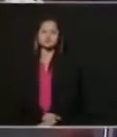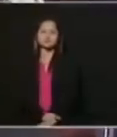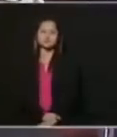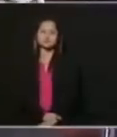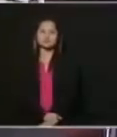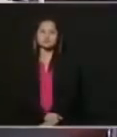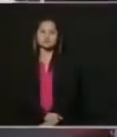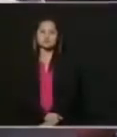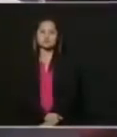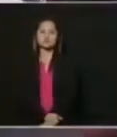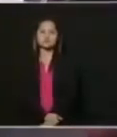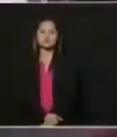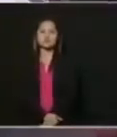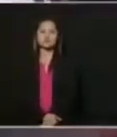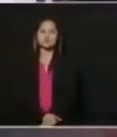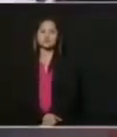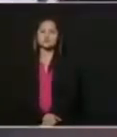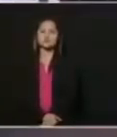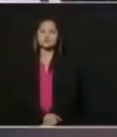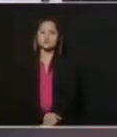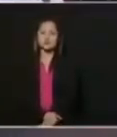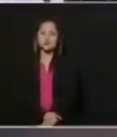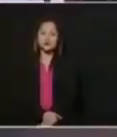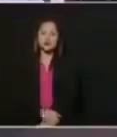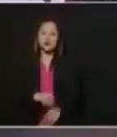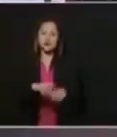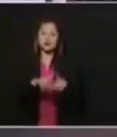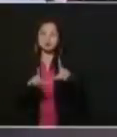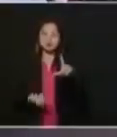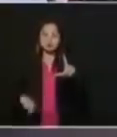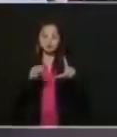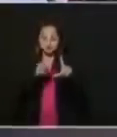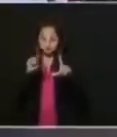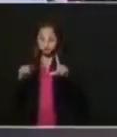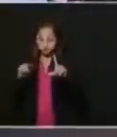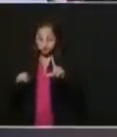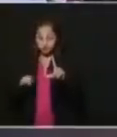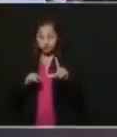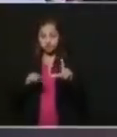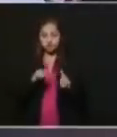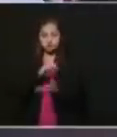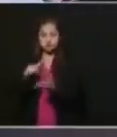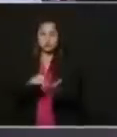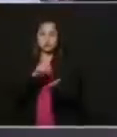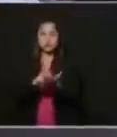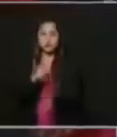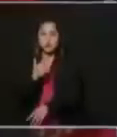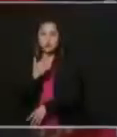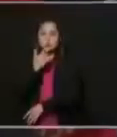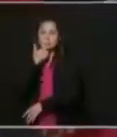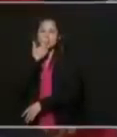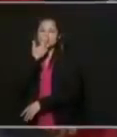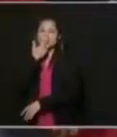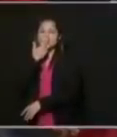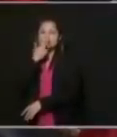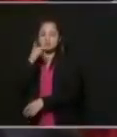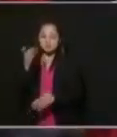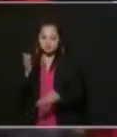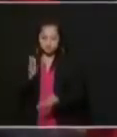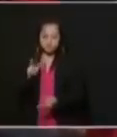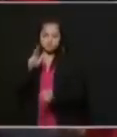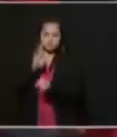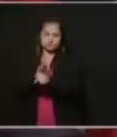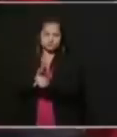Se protegerá el patrimonio cultural de México, se impulsará la formación artística